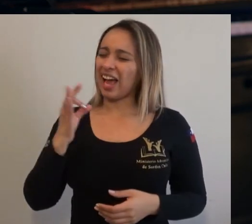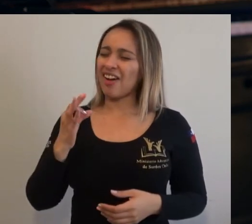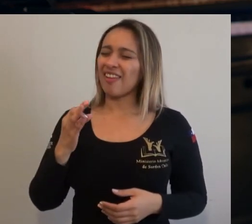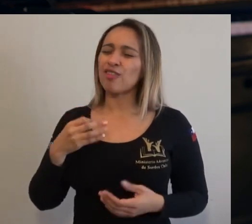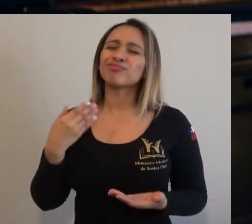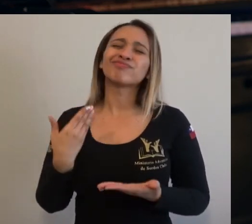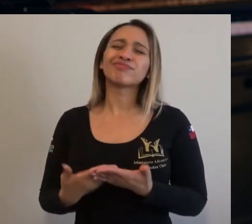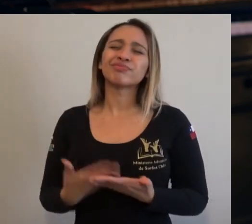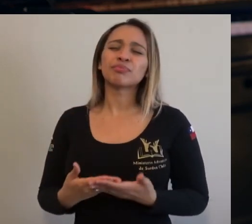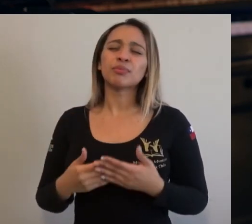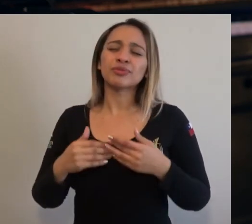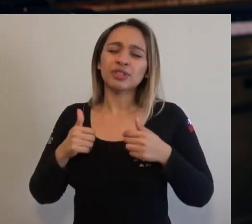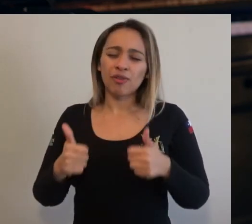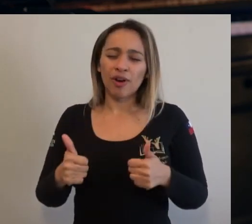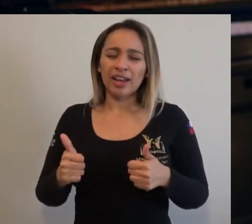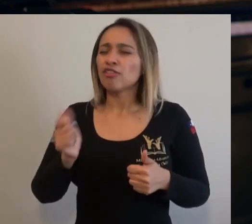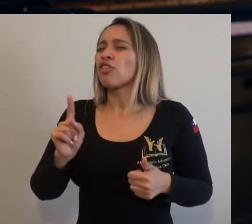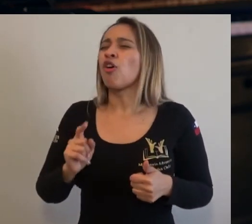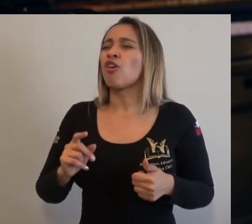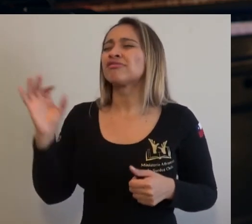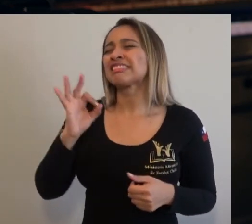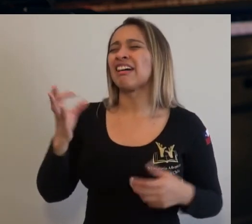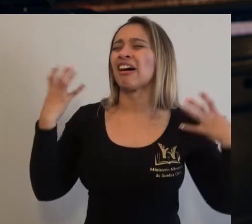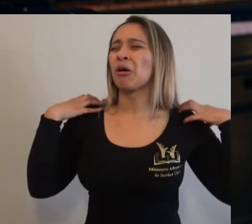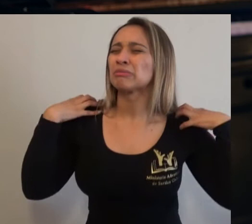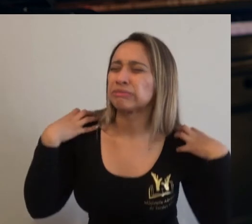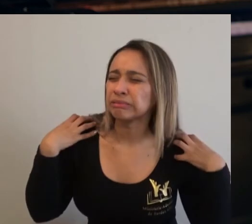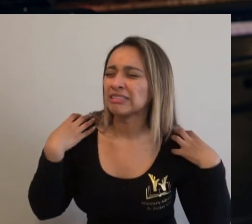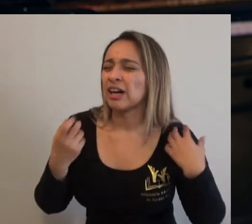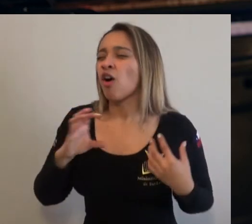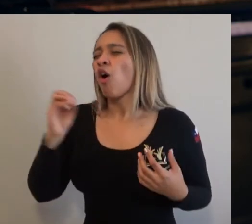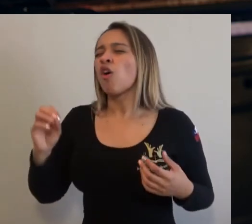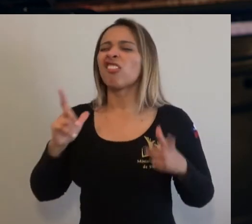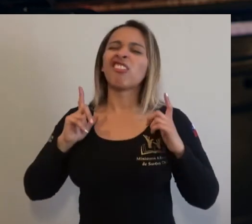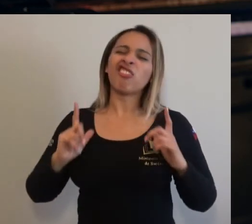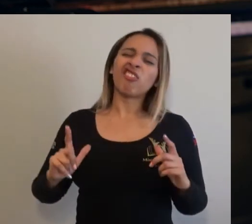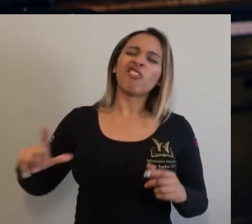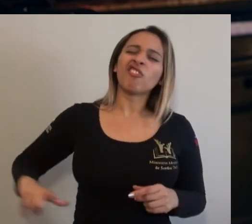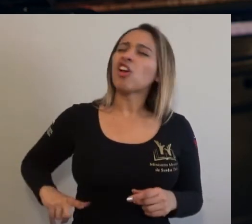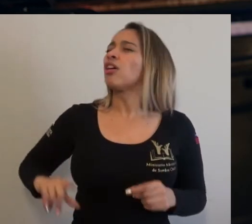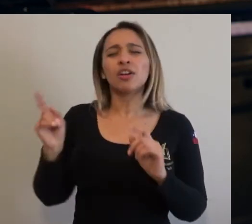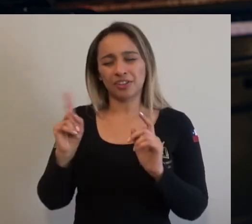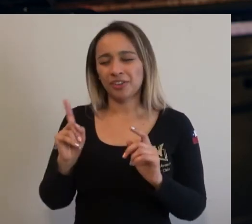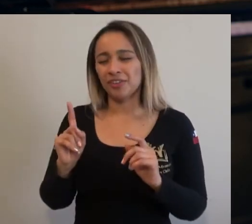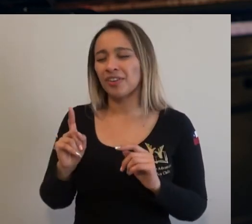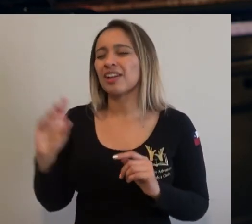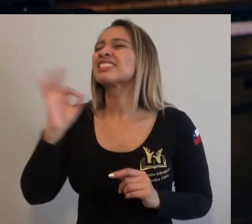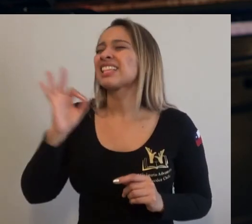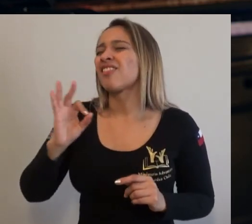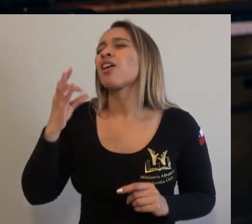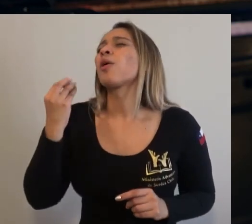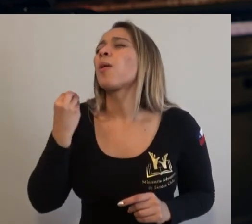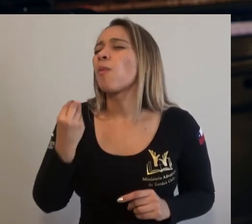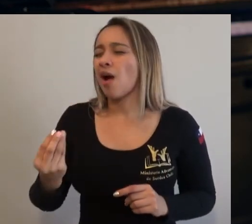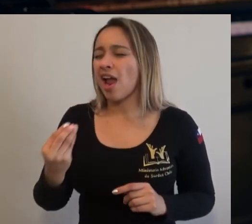provechosos y no solamente un sábado más lleno de cargas, lleno de obligaciones o simplemente un día donde no hagamos nada. Queremos encontrarle el sentido al